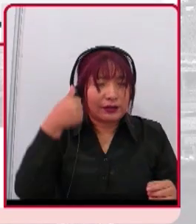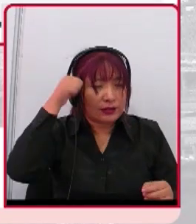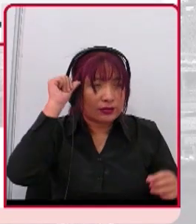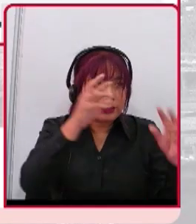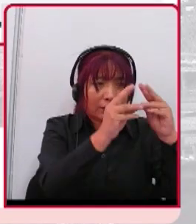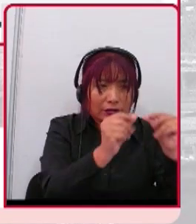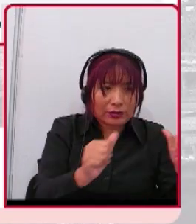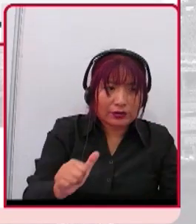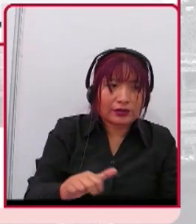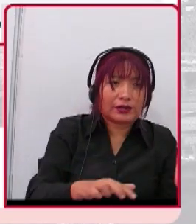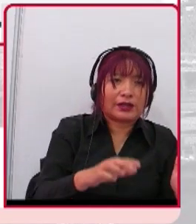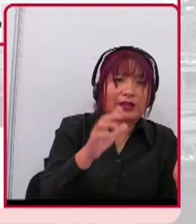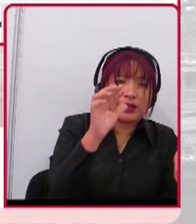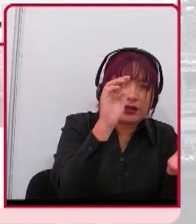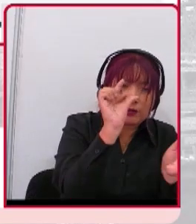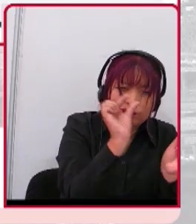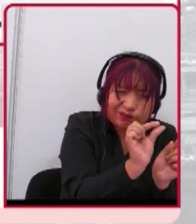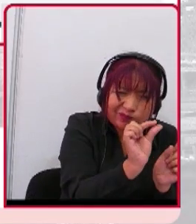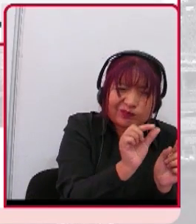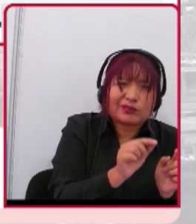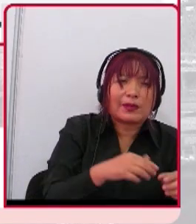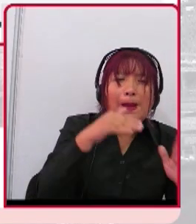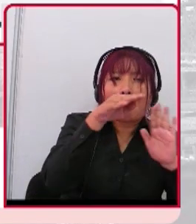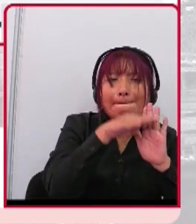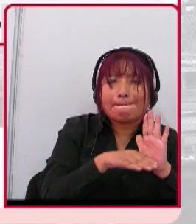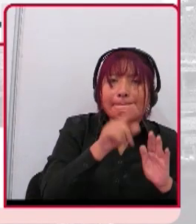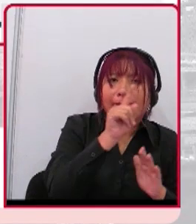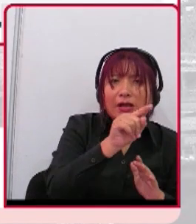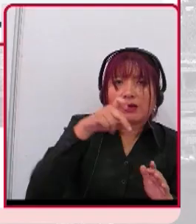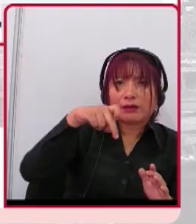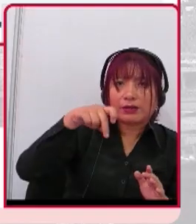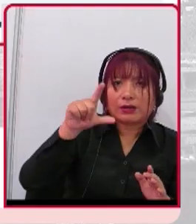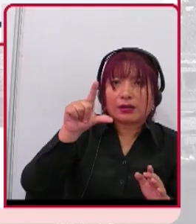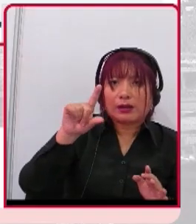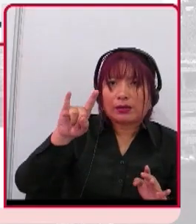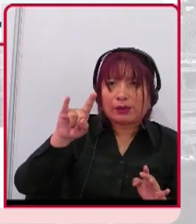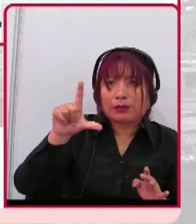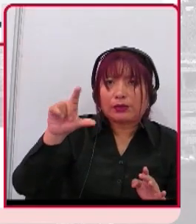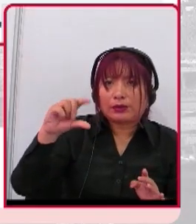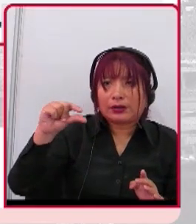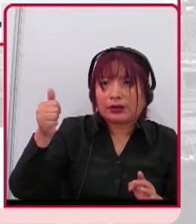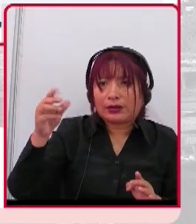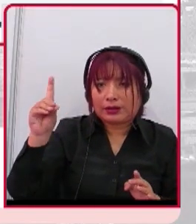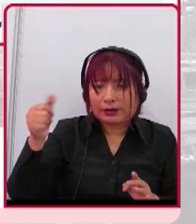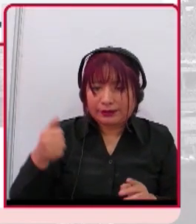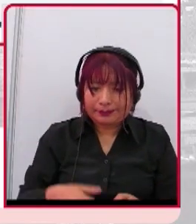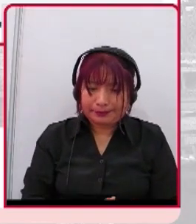pulgada, el porcentaje de sólidos en el molino SAG y la utilización de nuestro circuito de Pebles.